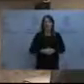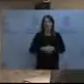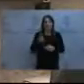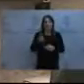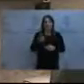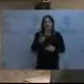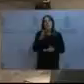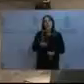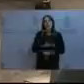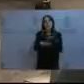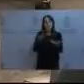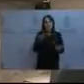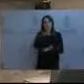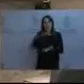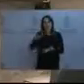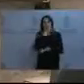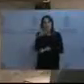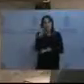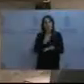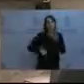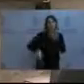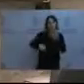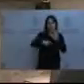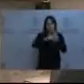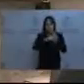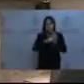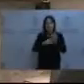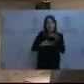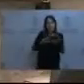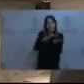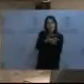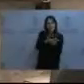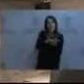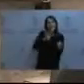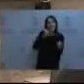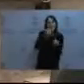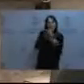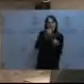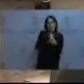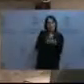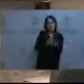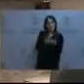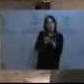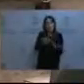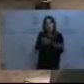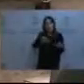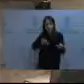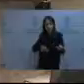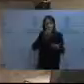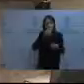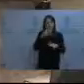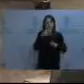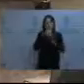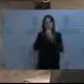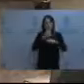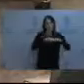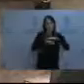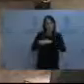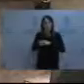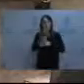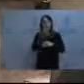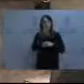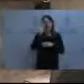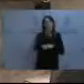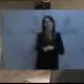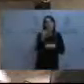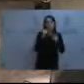jóvenes inscritos y que demandan un empleo servicios previos a la incorporación al mercado laboral a través de la elaboración de itinerarios personalizados